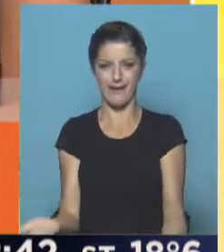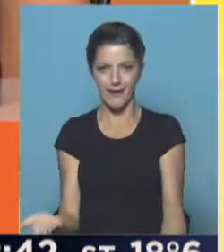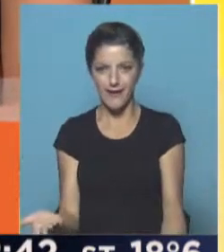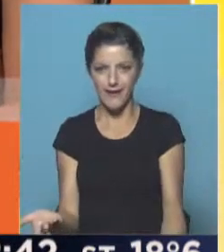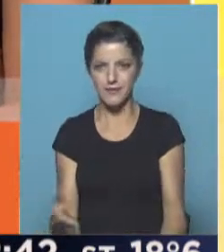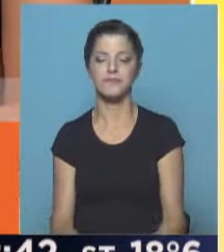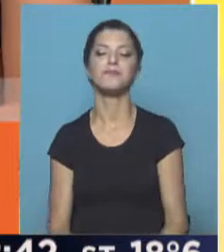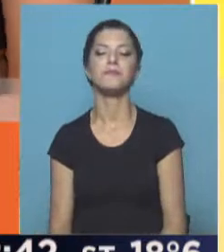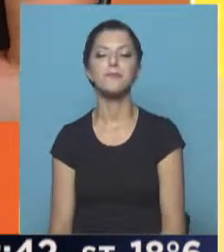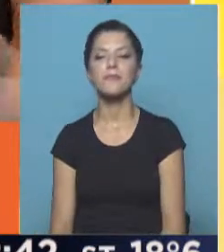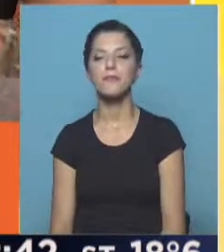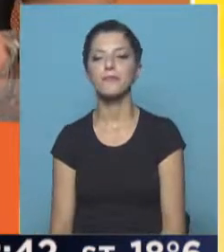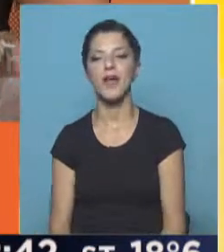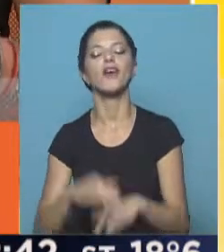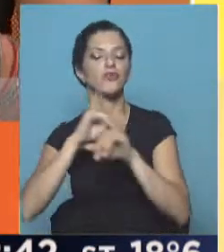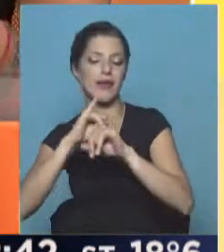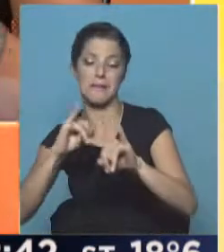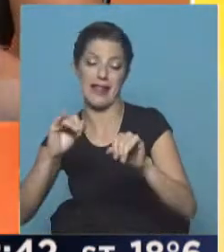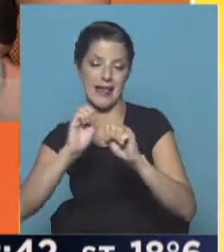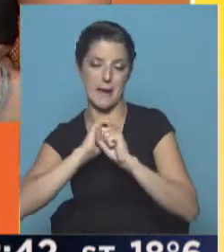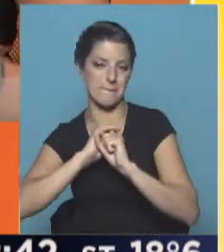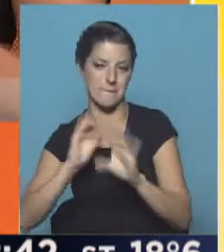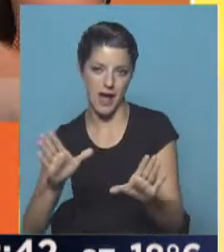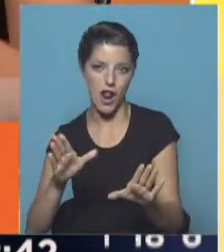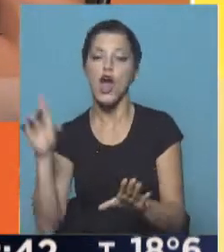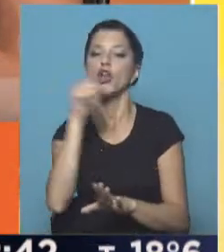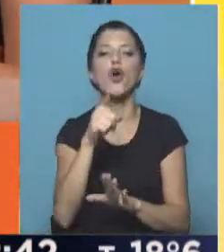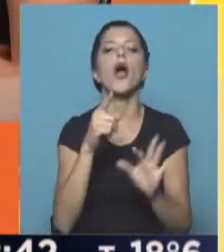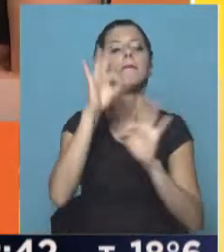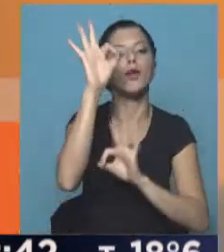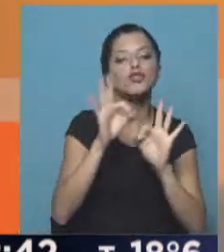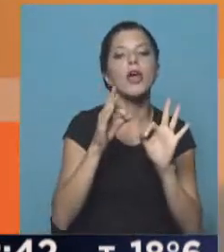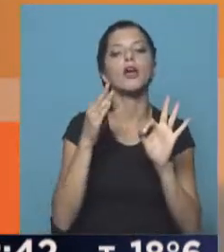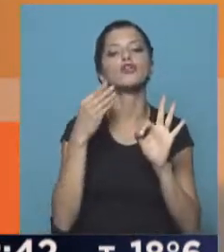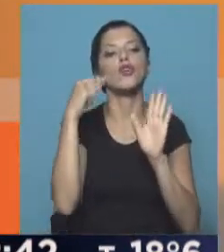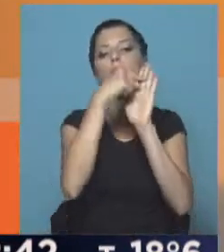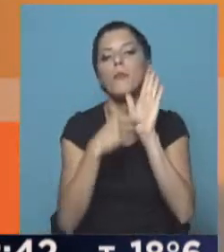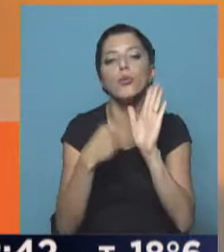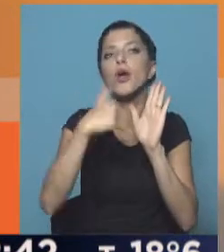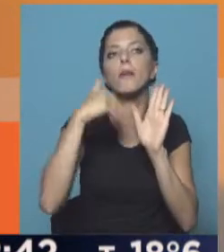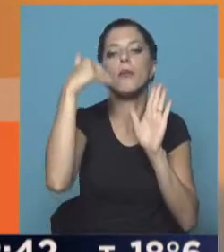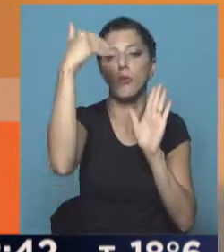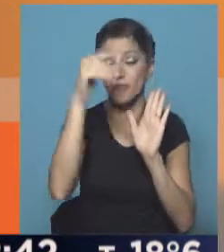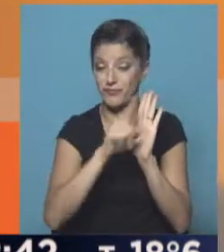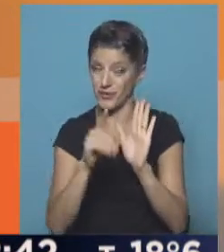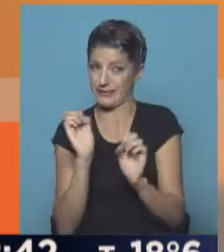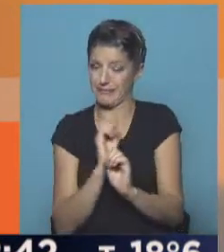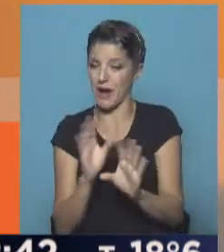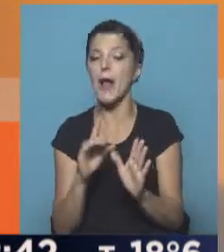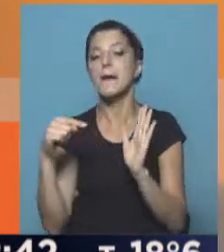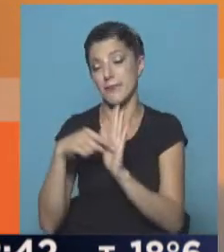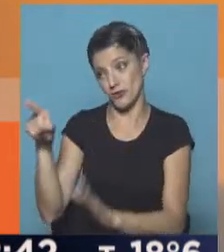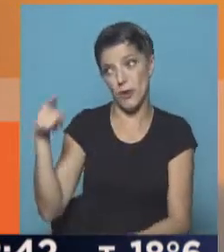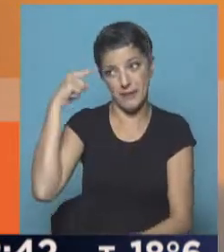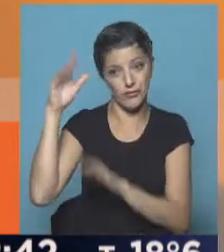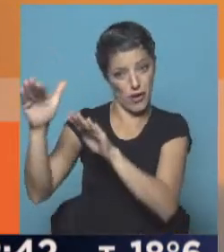La campaña está basada en el horror, no en las propuestas, sino en el futuro, lo positivo y demás. Pero es verdad, Jorge, coincido esta